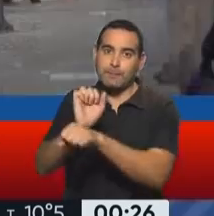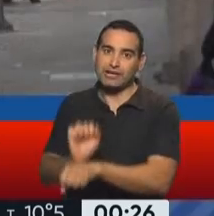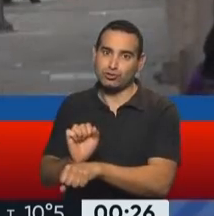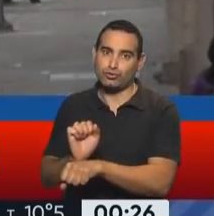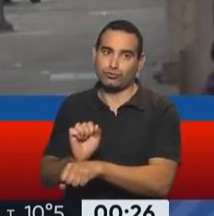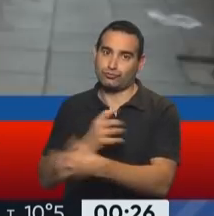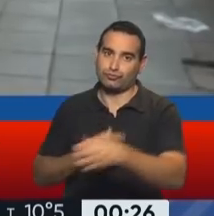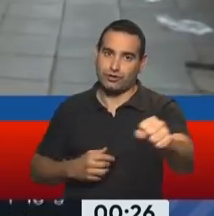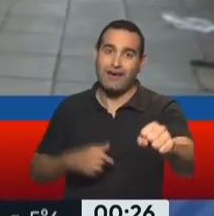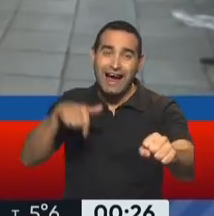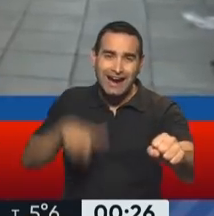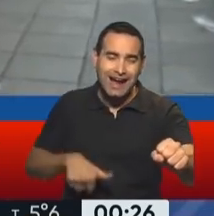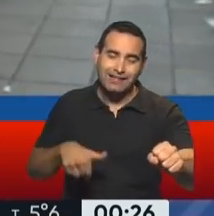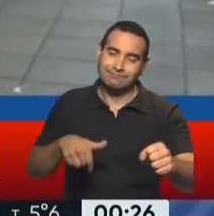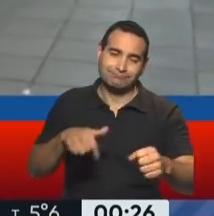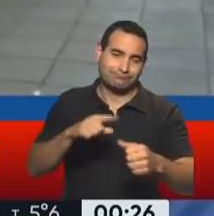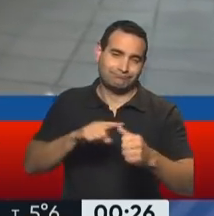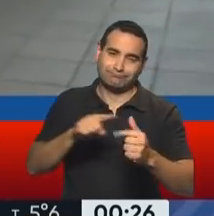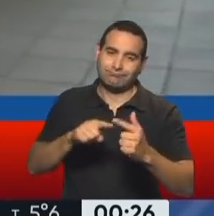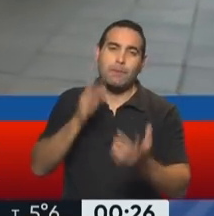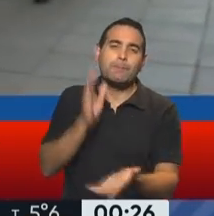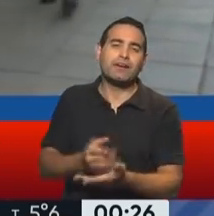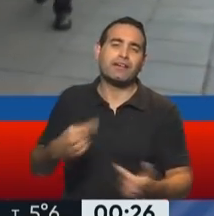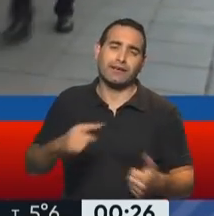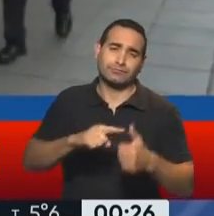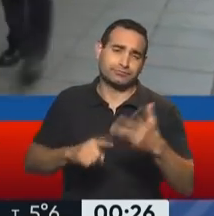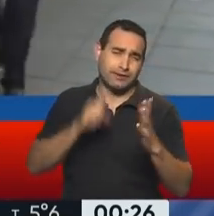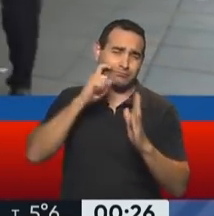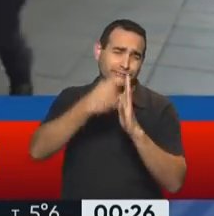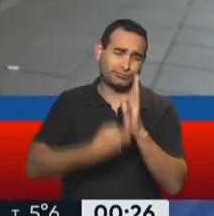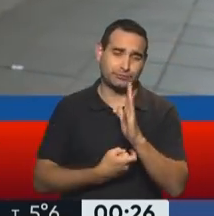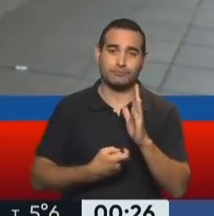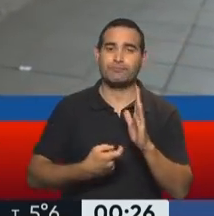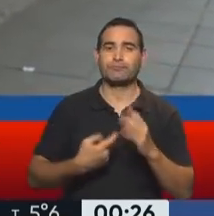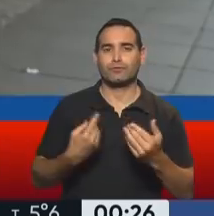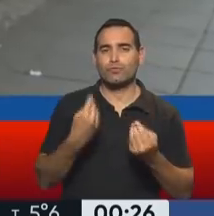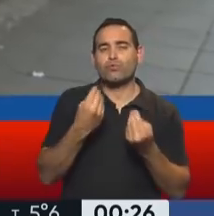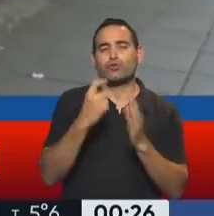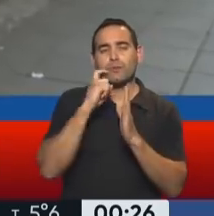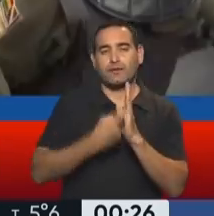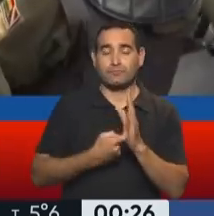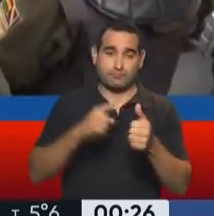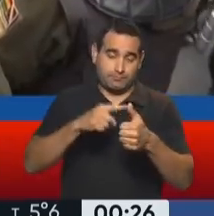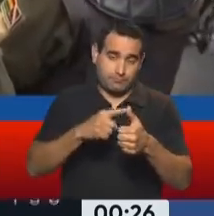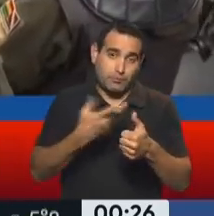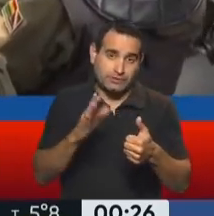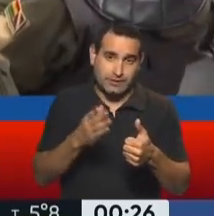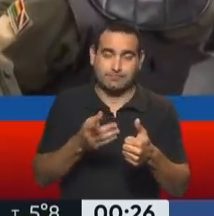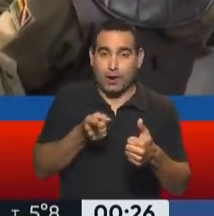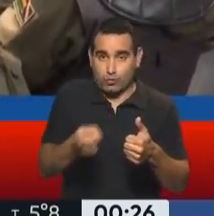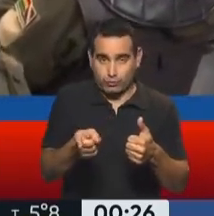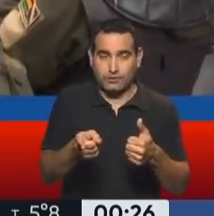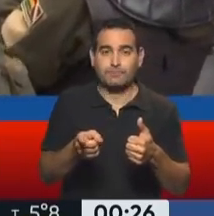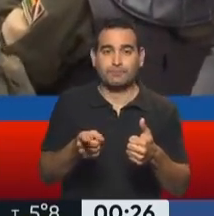hay un abanico muy amplio de posibilidad de delitos. Cuando hablo de un abanico muy amplio, hablo desde la posibilidad